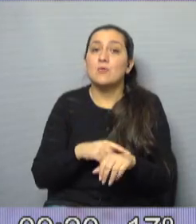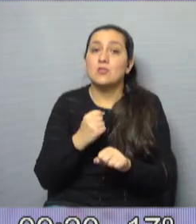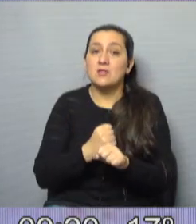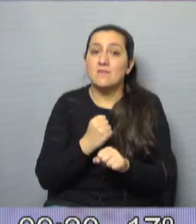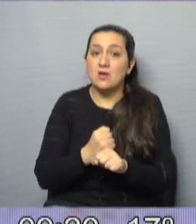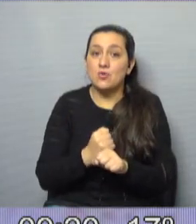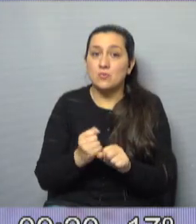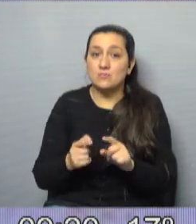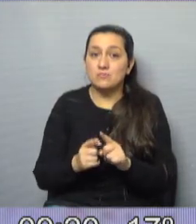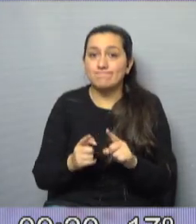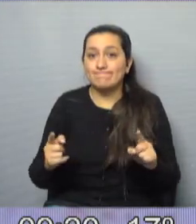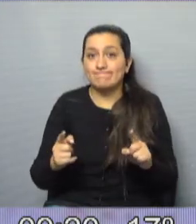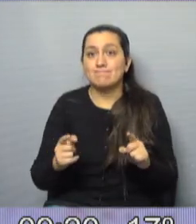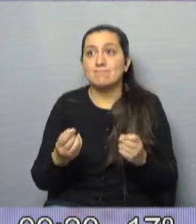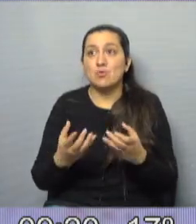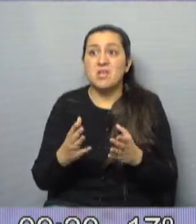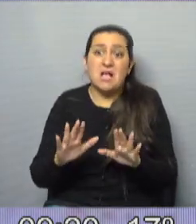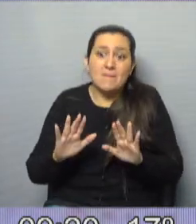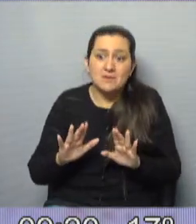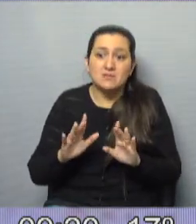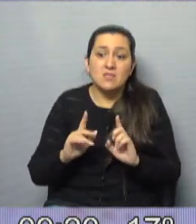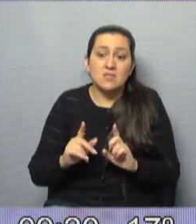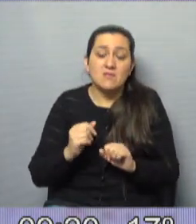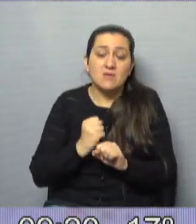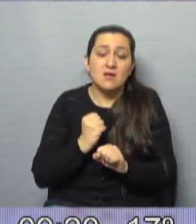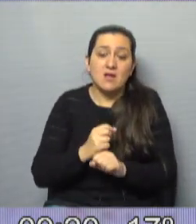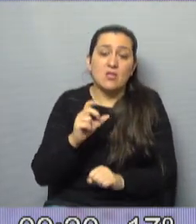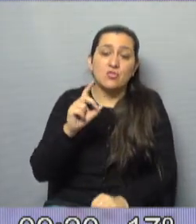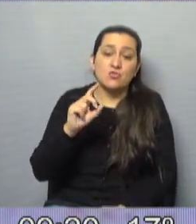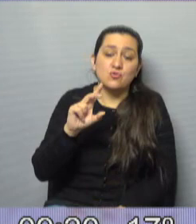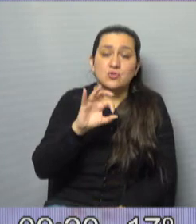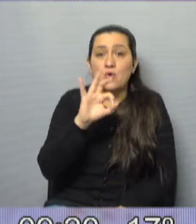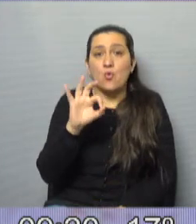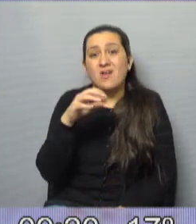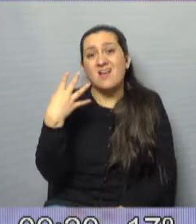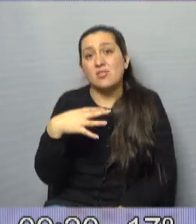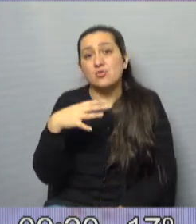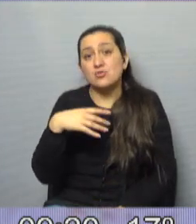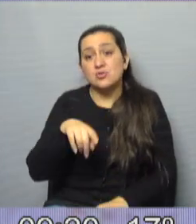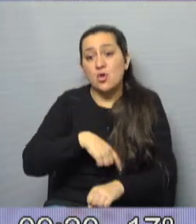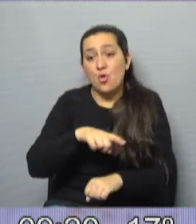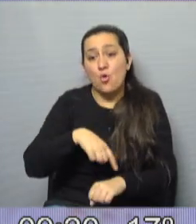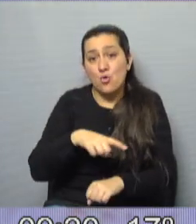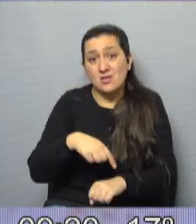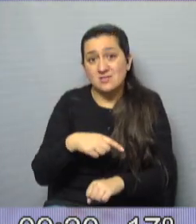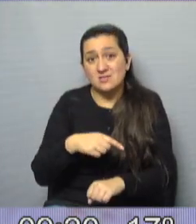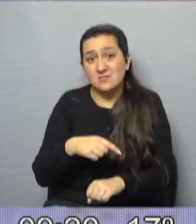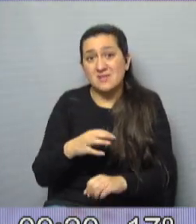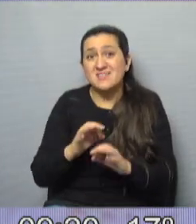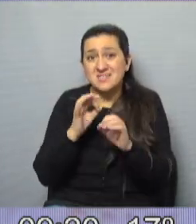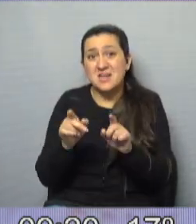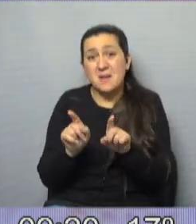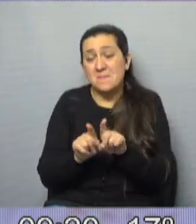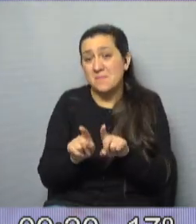Porque el individuo tiene que meter de repente 12, 14 horas para claro. llegar a un punto de equilibrio. Claro. Con otros que de repente trabajan 8, trabajan 9.